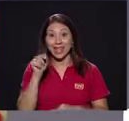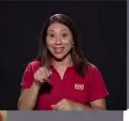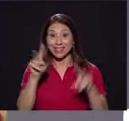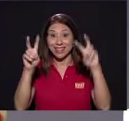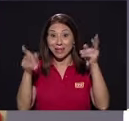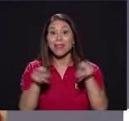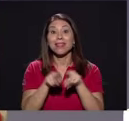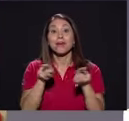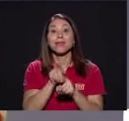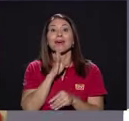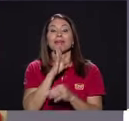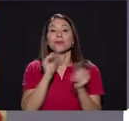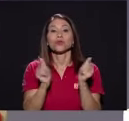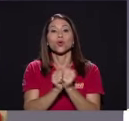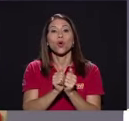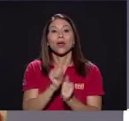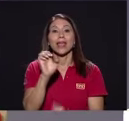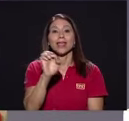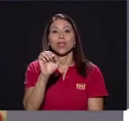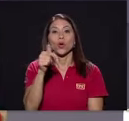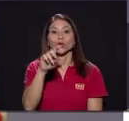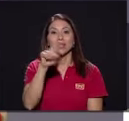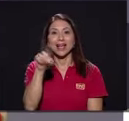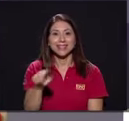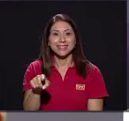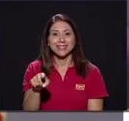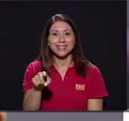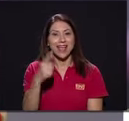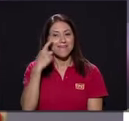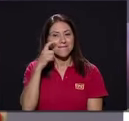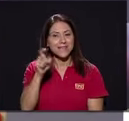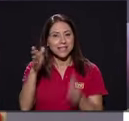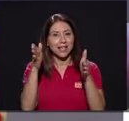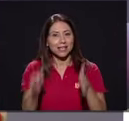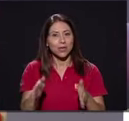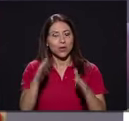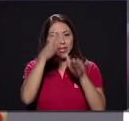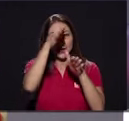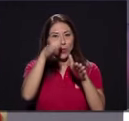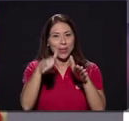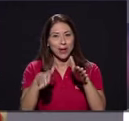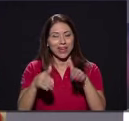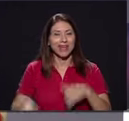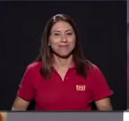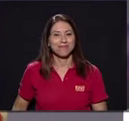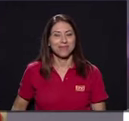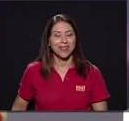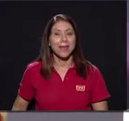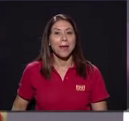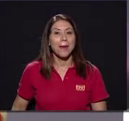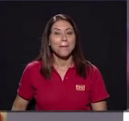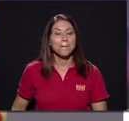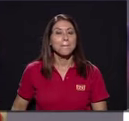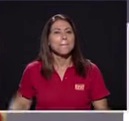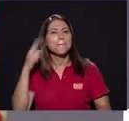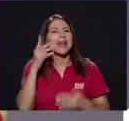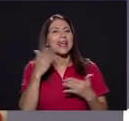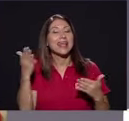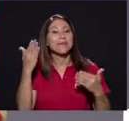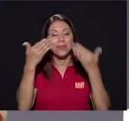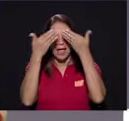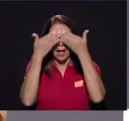tema, Una Mirada también comenzó con Enrique González, quien es el fiscalizador de la Contraloría General de la República, para quien la apertura de datos